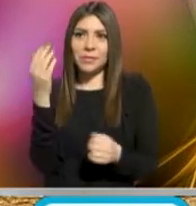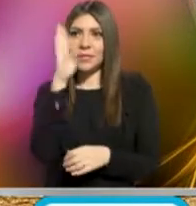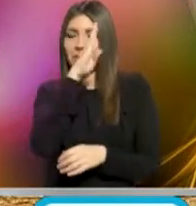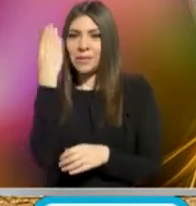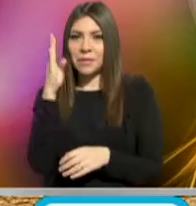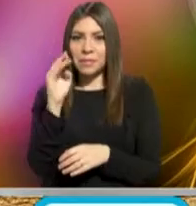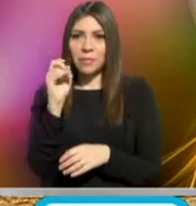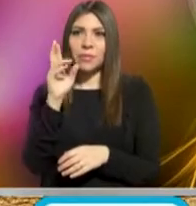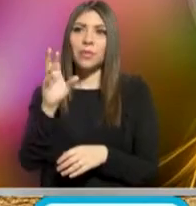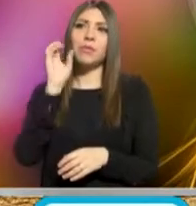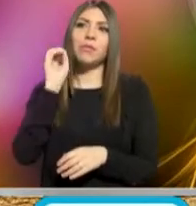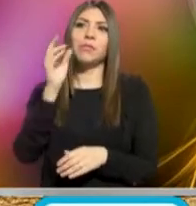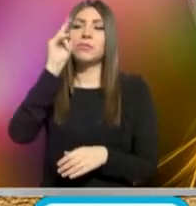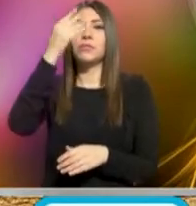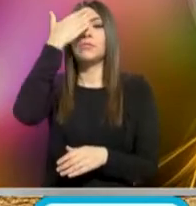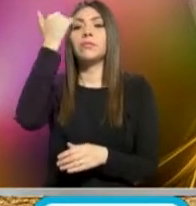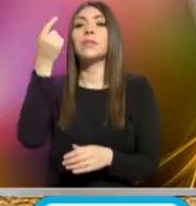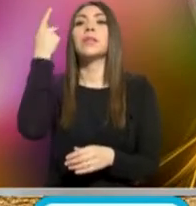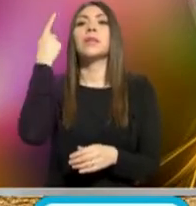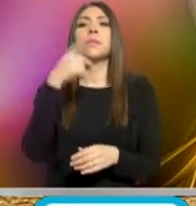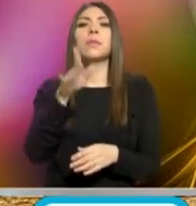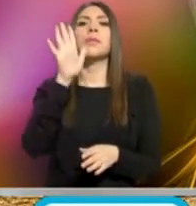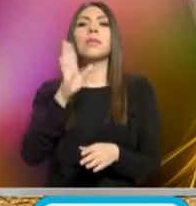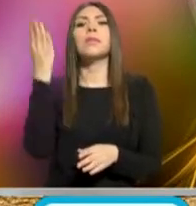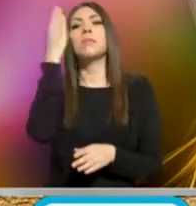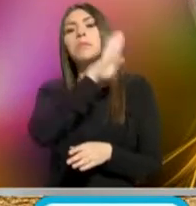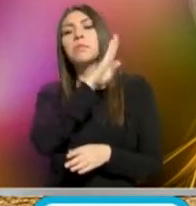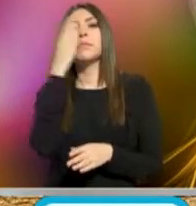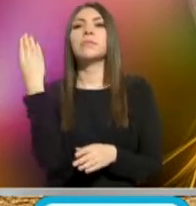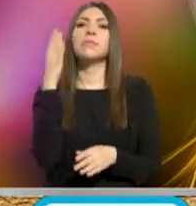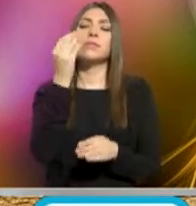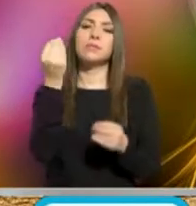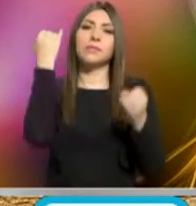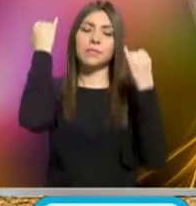o allá. hacia dónde llegaba. Pero era voluble, ¿no? Era. De